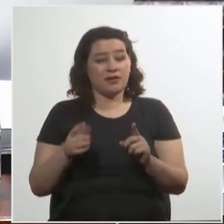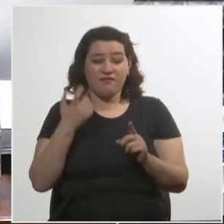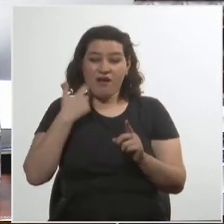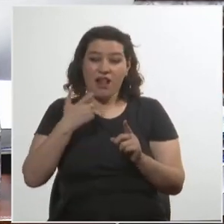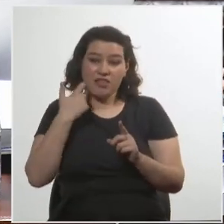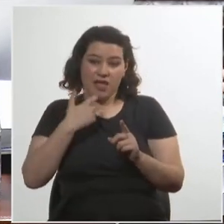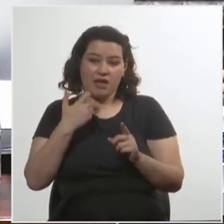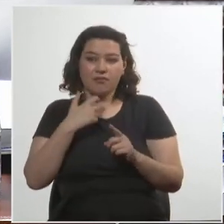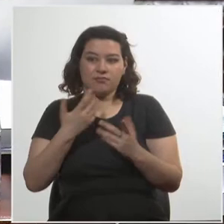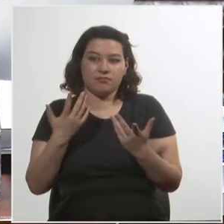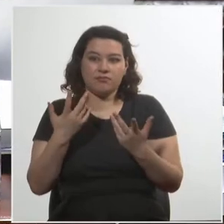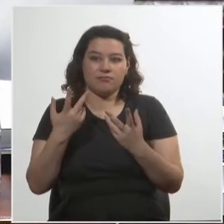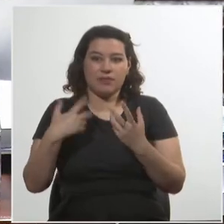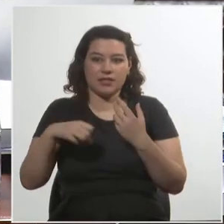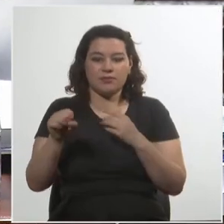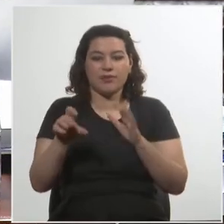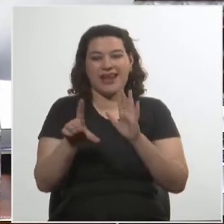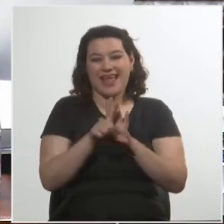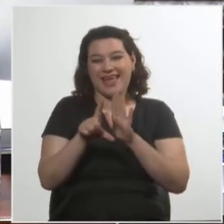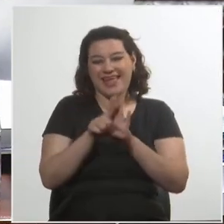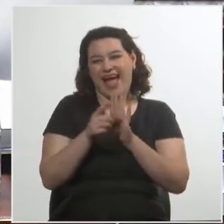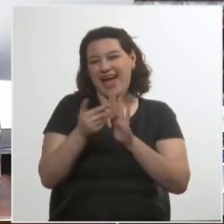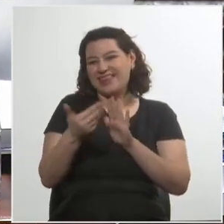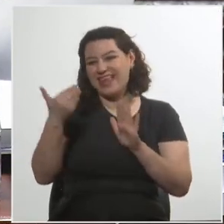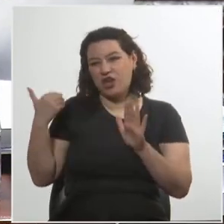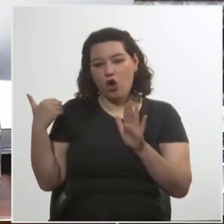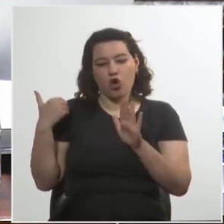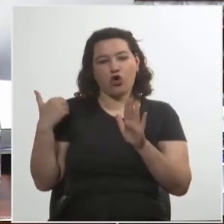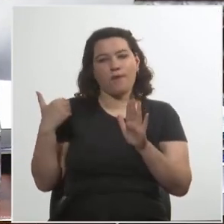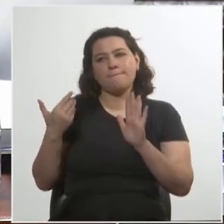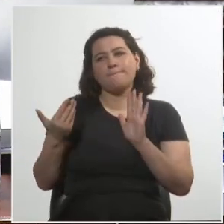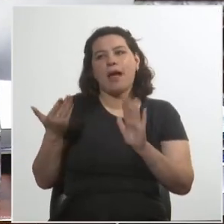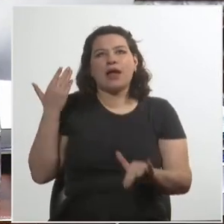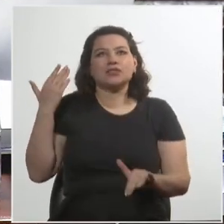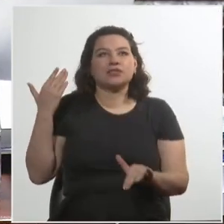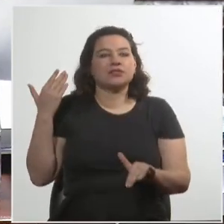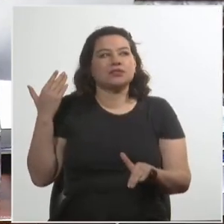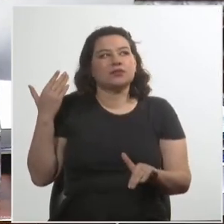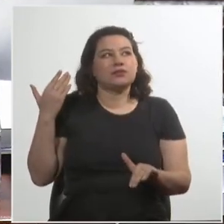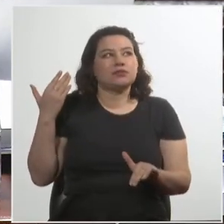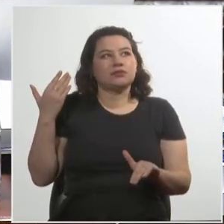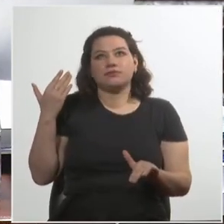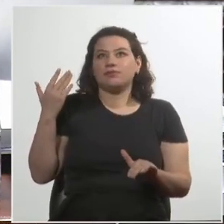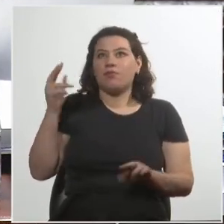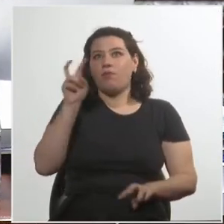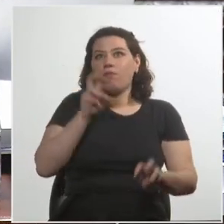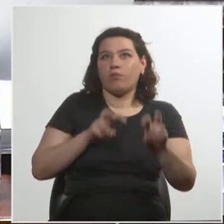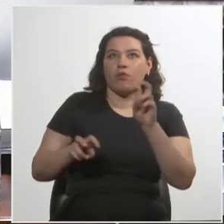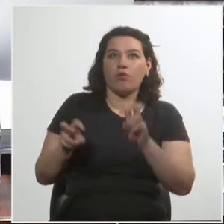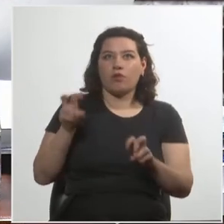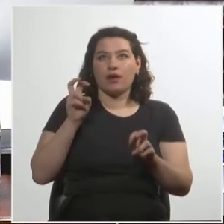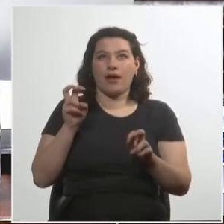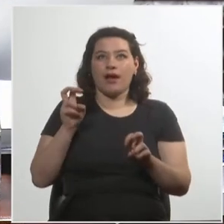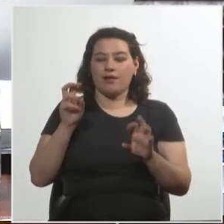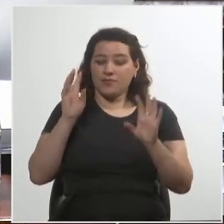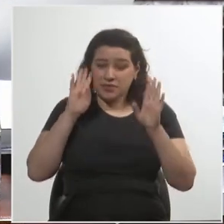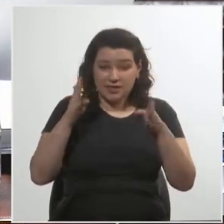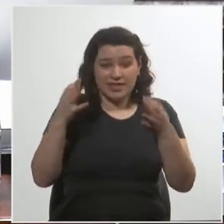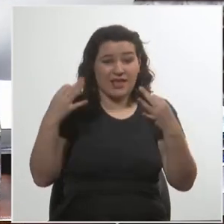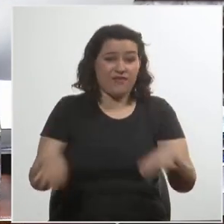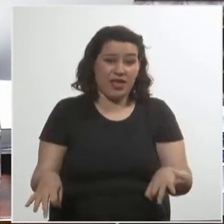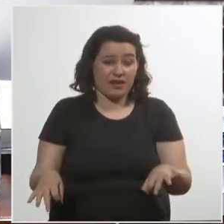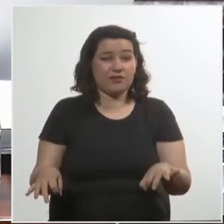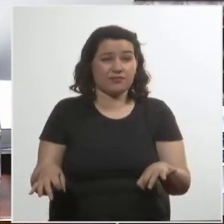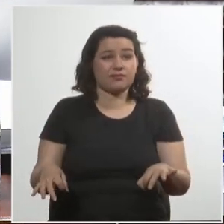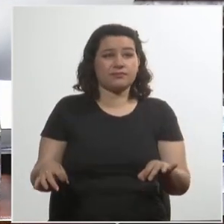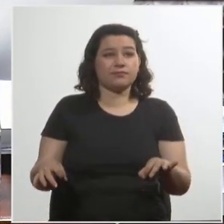hasta corto porque las leyes anteriores fueron mucho más ambiciosas en su cobertura y estaba bien que